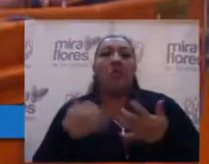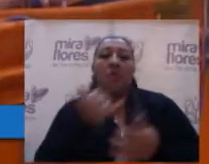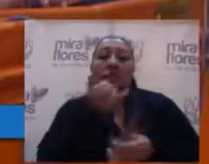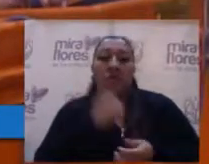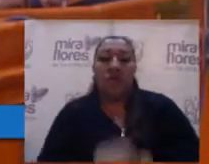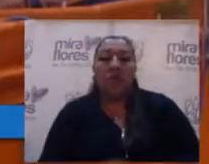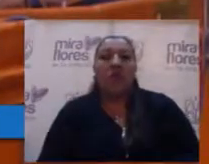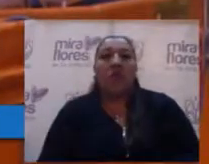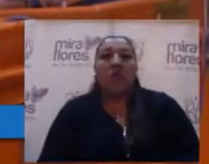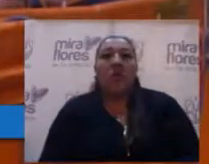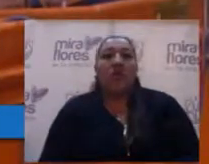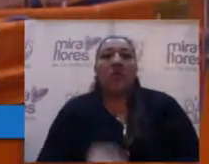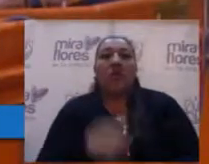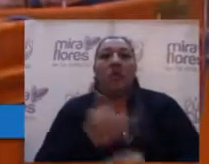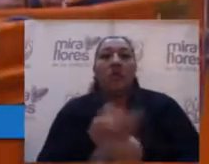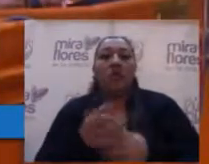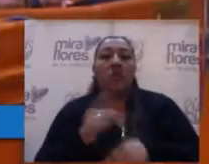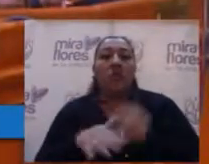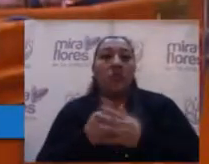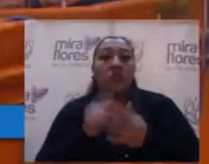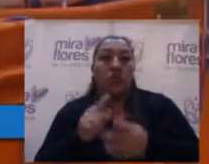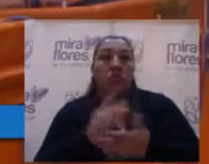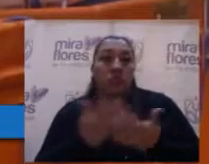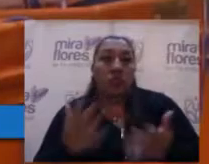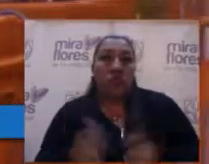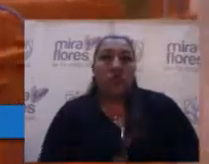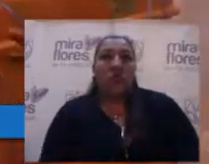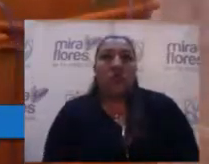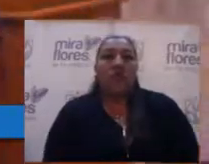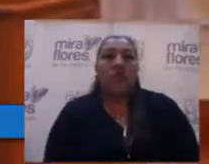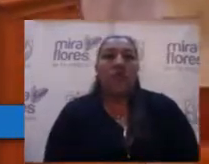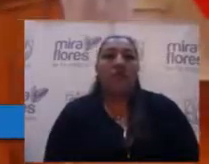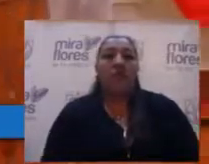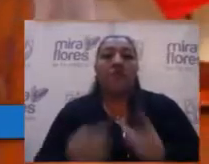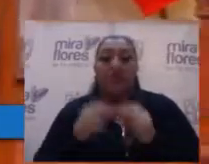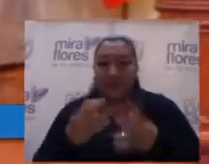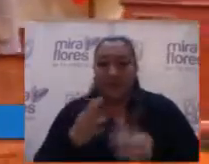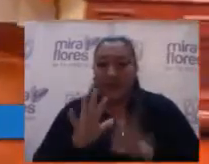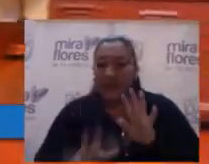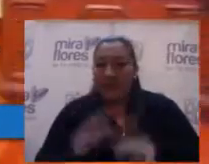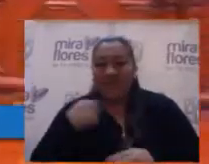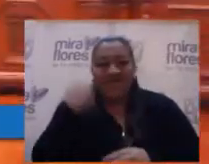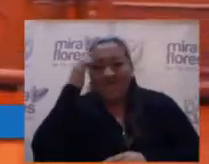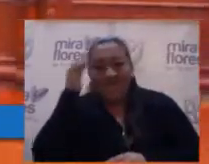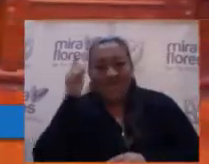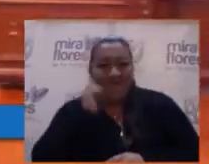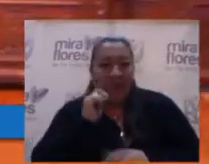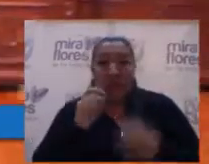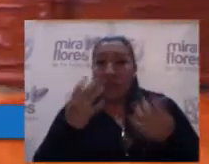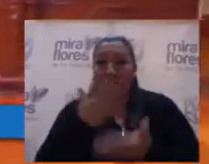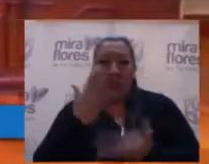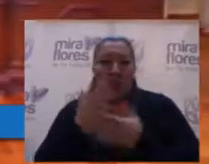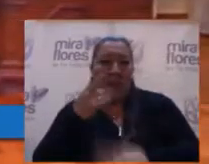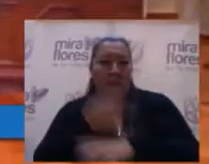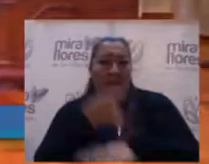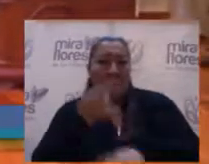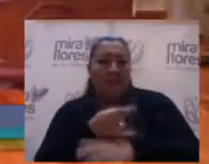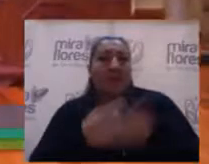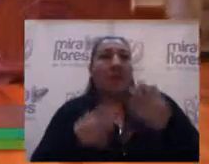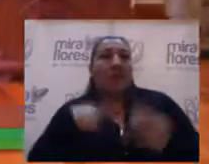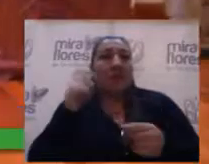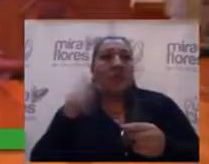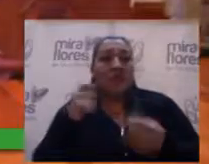tipo de contenedores de basura. Gracias. Sí, porque las pilas parece mentira, pero son elementos muy dañinos, ¿no? Y tienen que